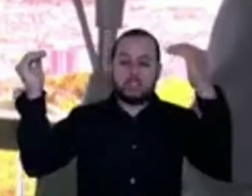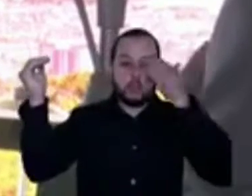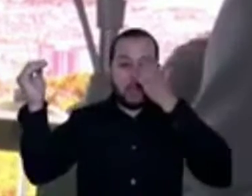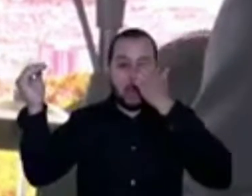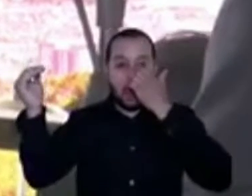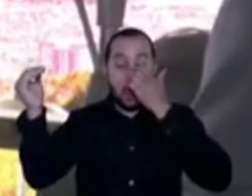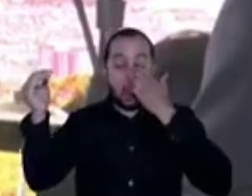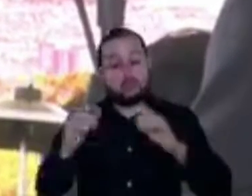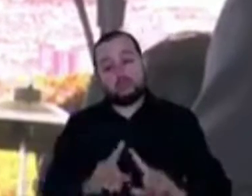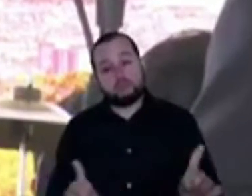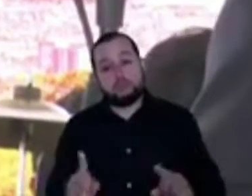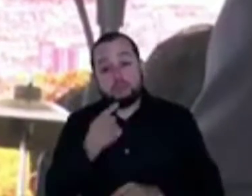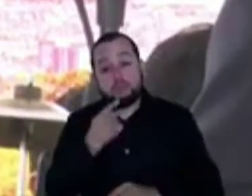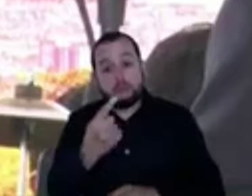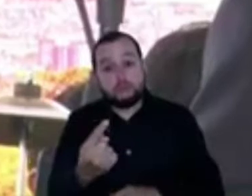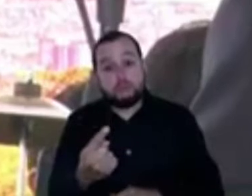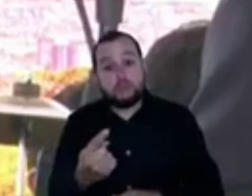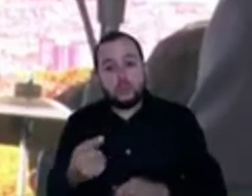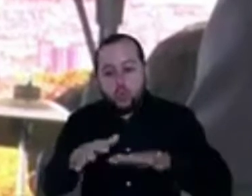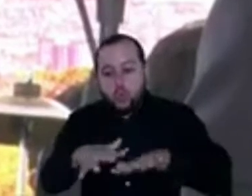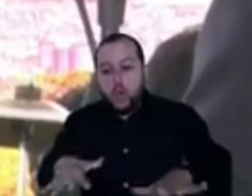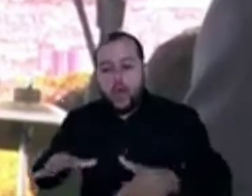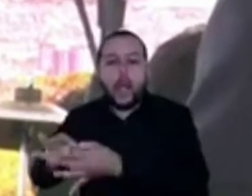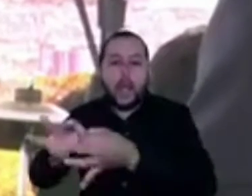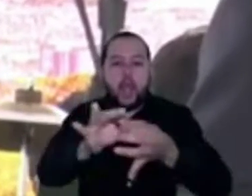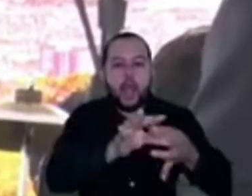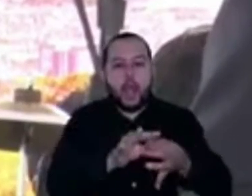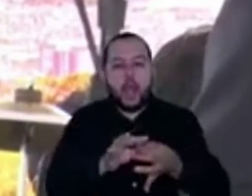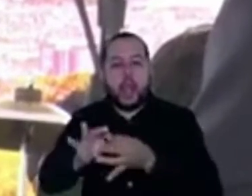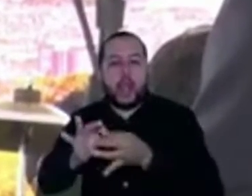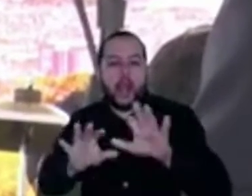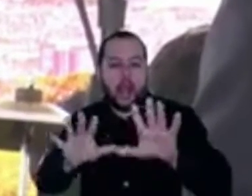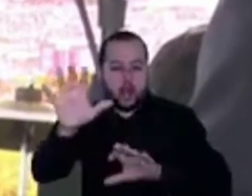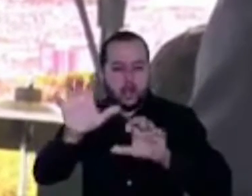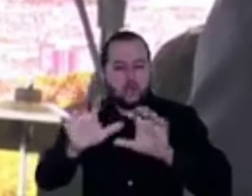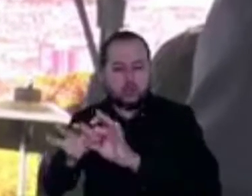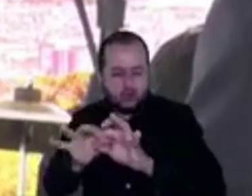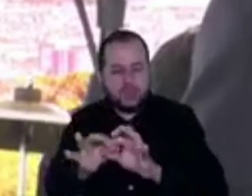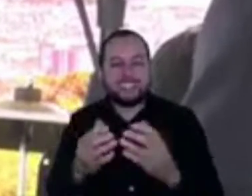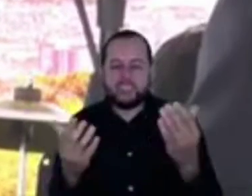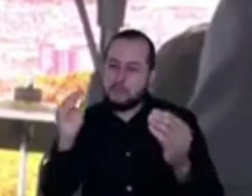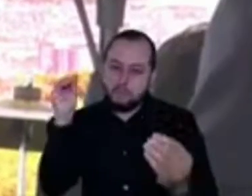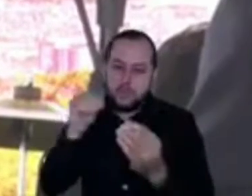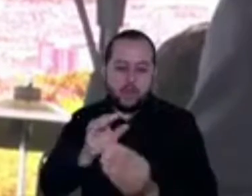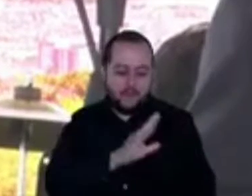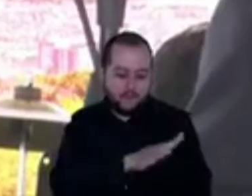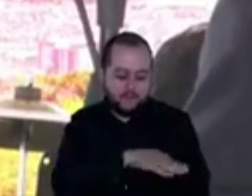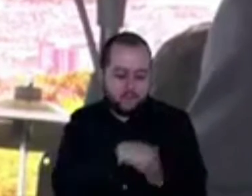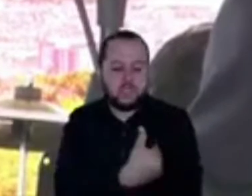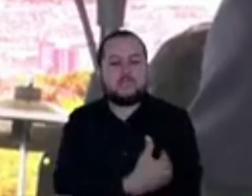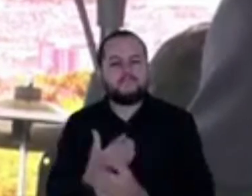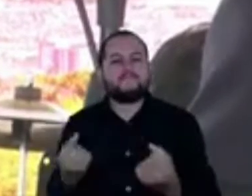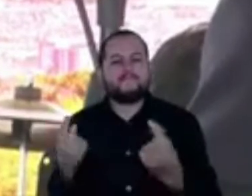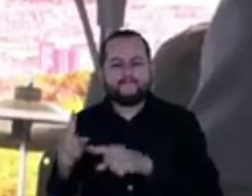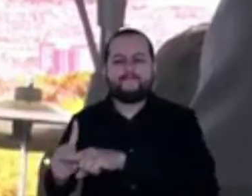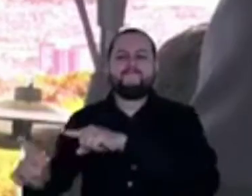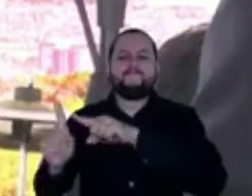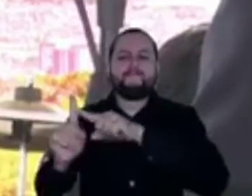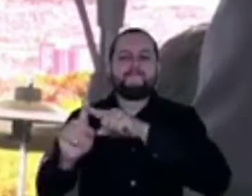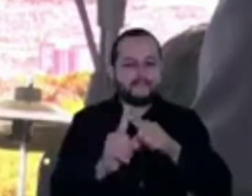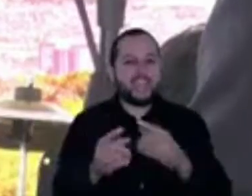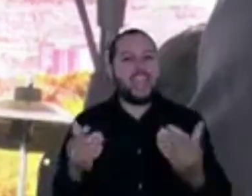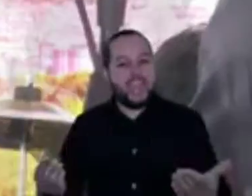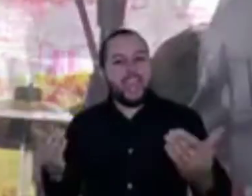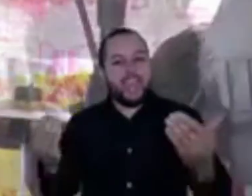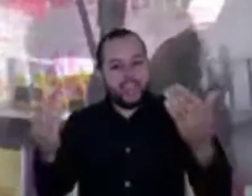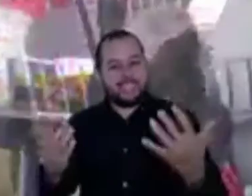y aprovecho para decirles que somos una sola región, que juntos somos más fuertes, que estamos llenos de diferencias, que es donde